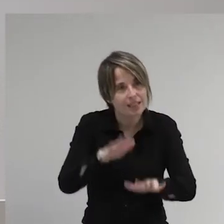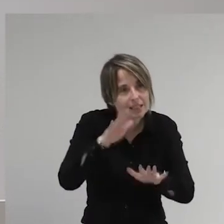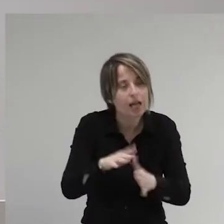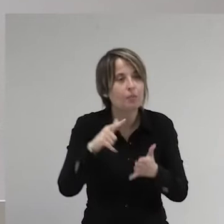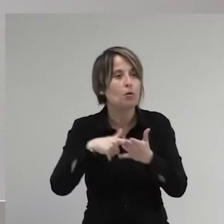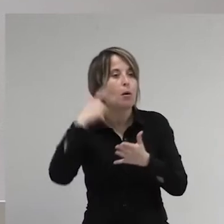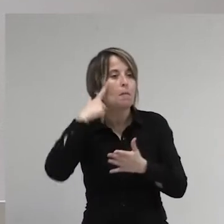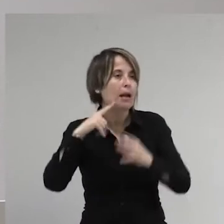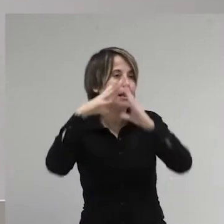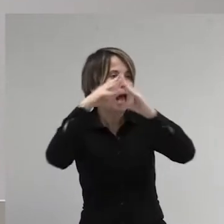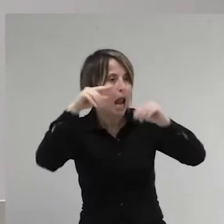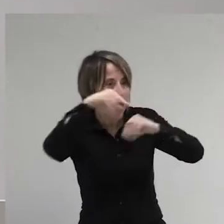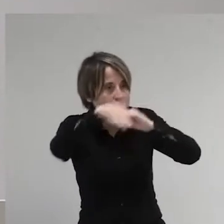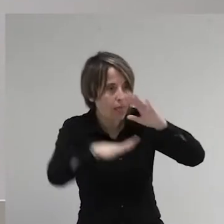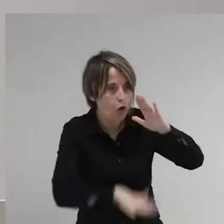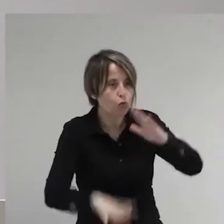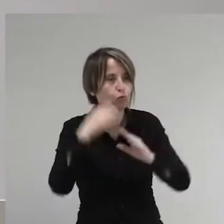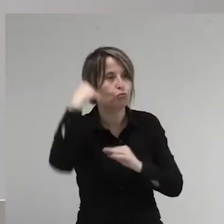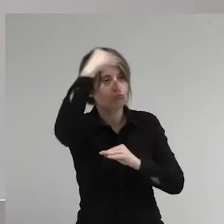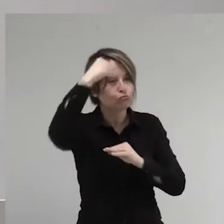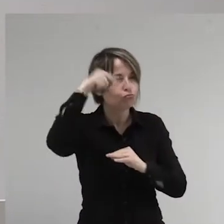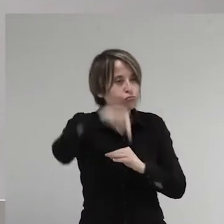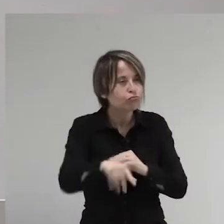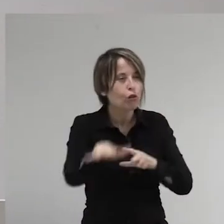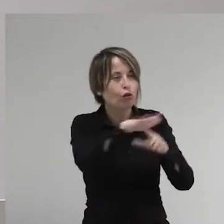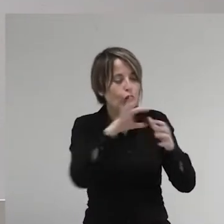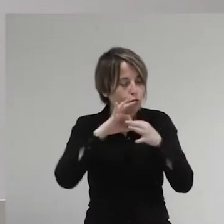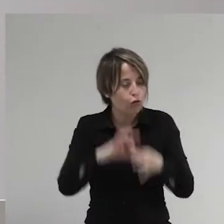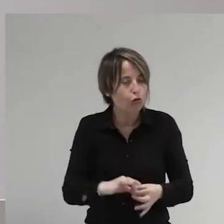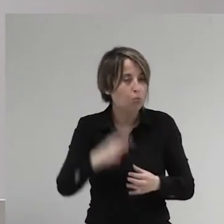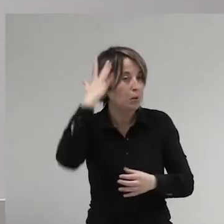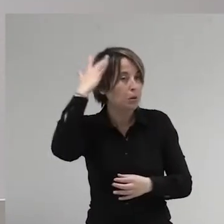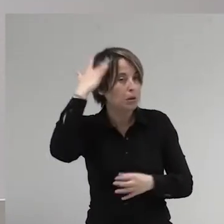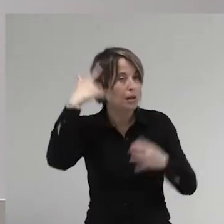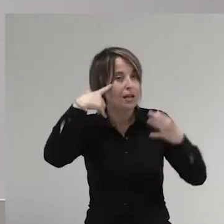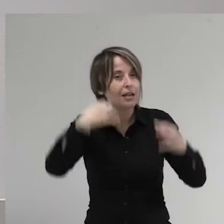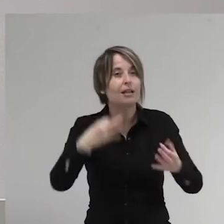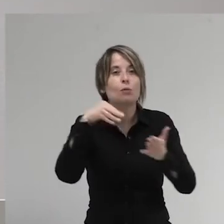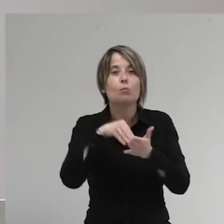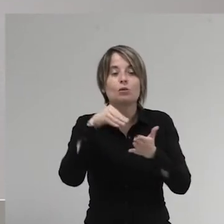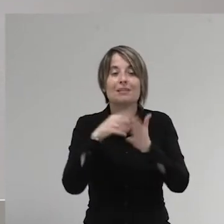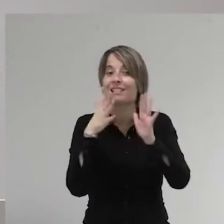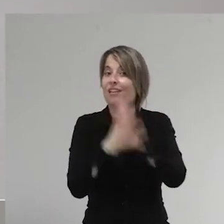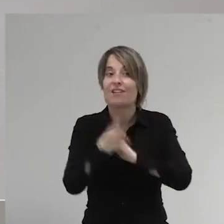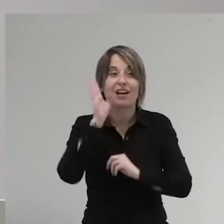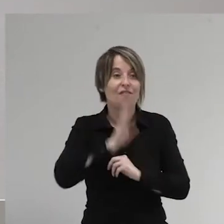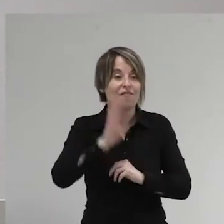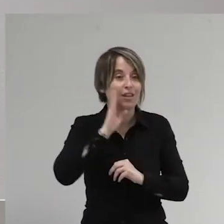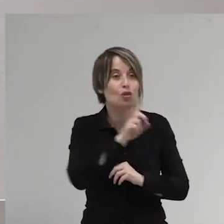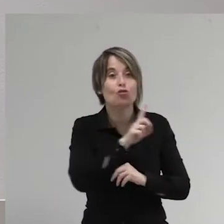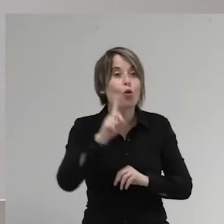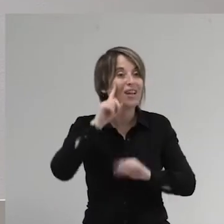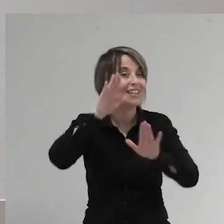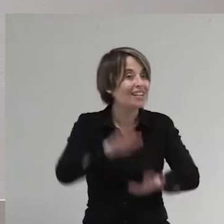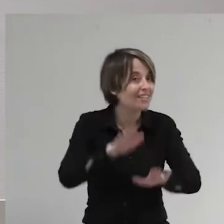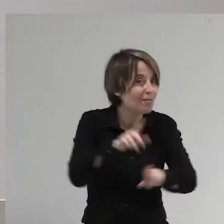con Al-Ándalus, con bueno, toda una relación, sí, un imaginario en realidad, que muchas veces es una ficción con lo que es lo islámico,